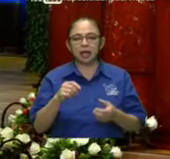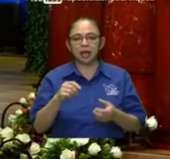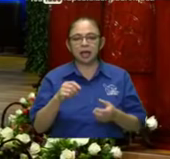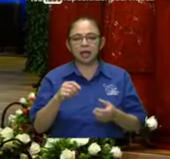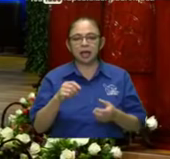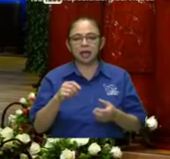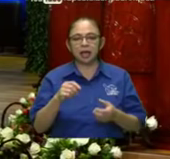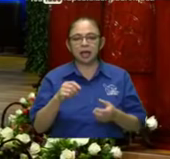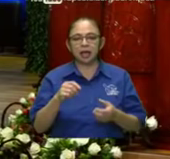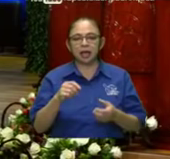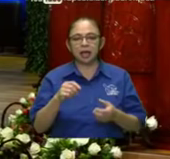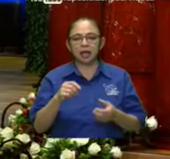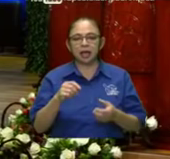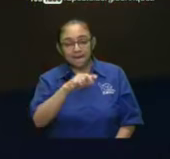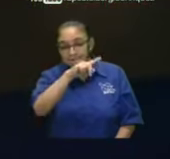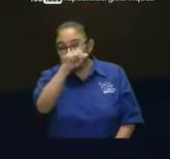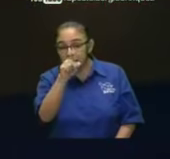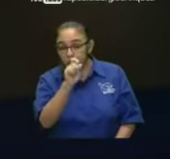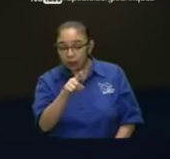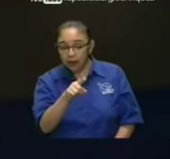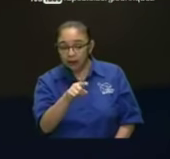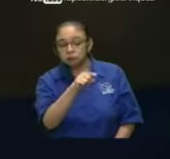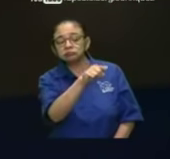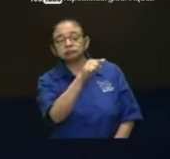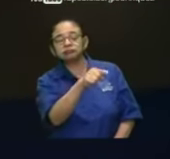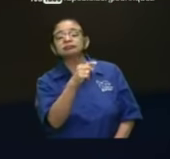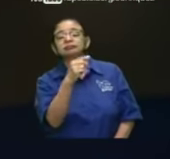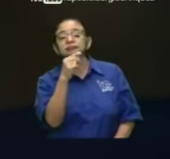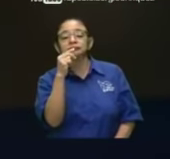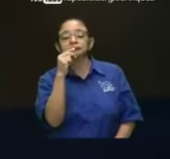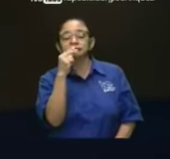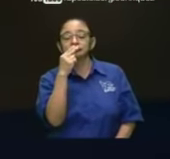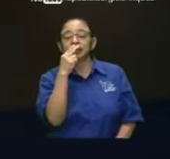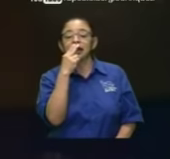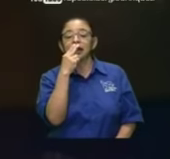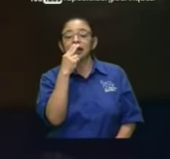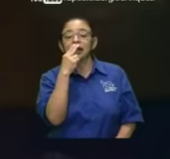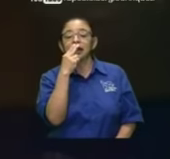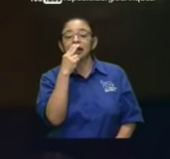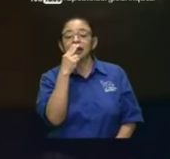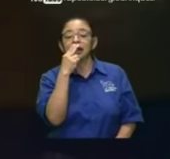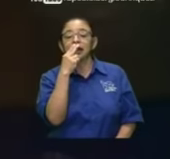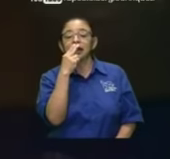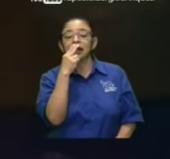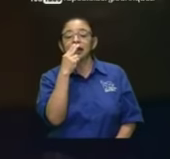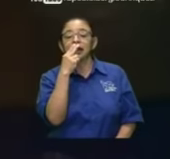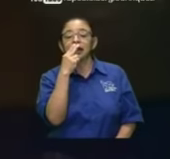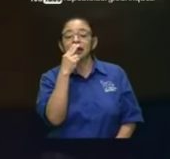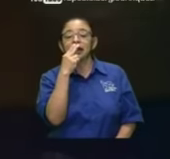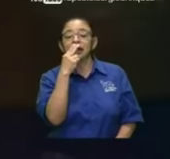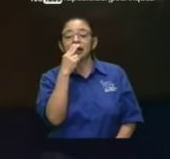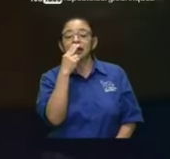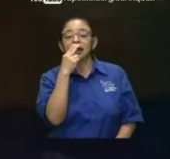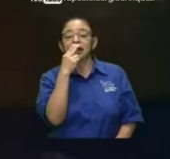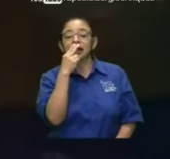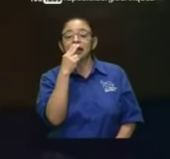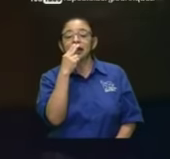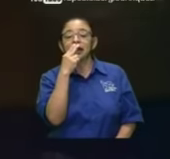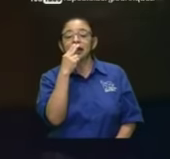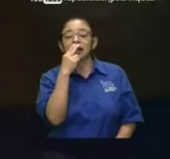fue con sus cuñados? Los hermanos de su esposo. Y todas las hermanas dijeron: re bien, buena